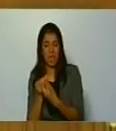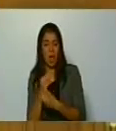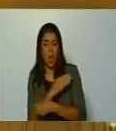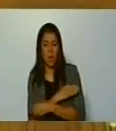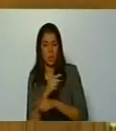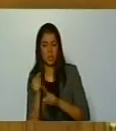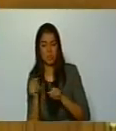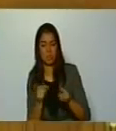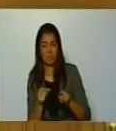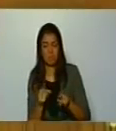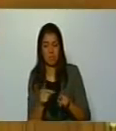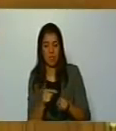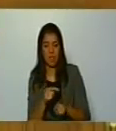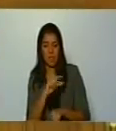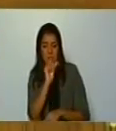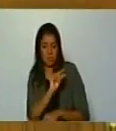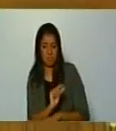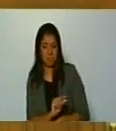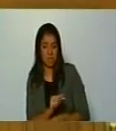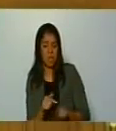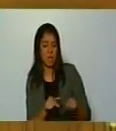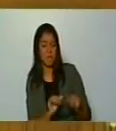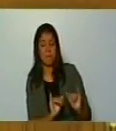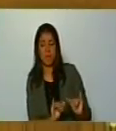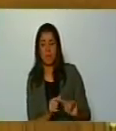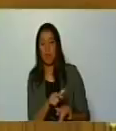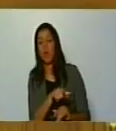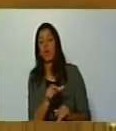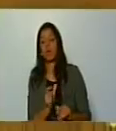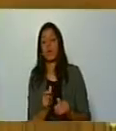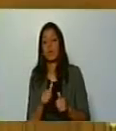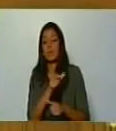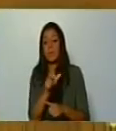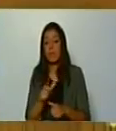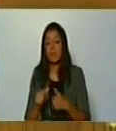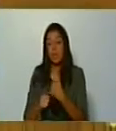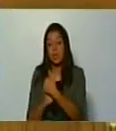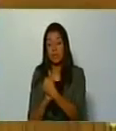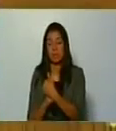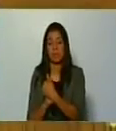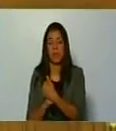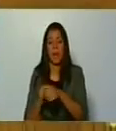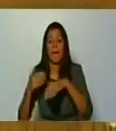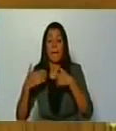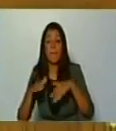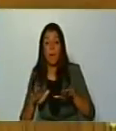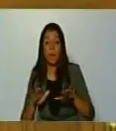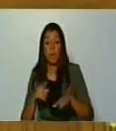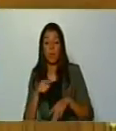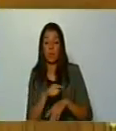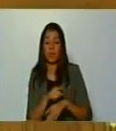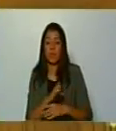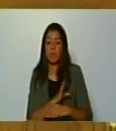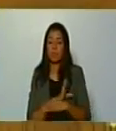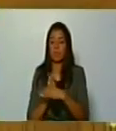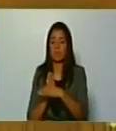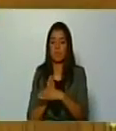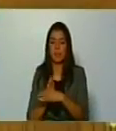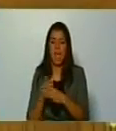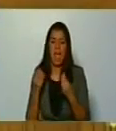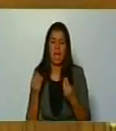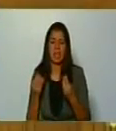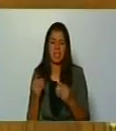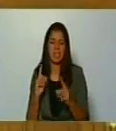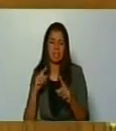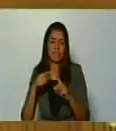coloca la degradación de sus propias bases que los siguen porque supuestamente colocaron obstáculos ¿a qué? A